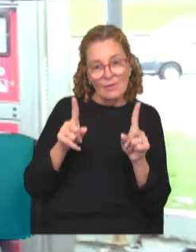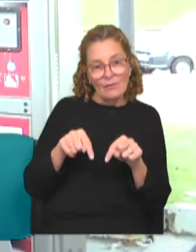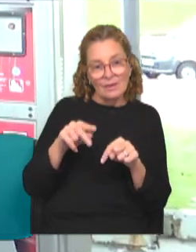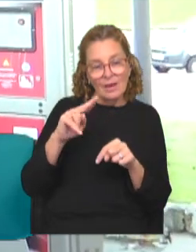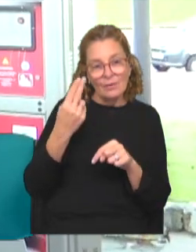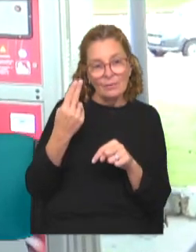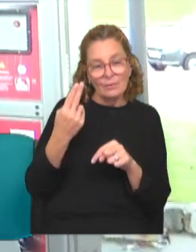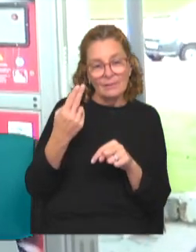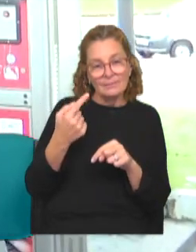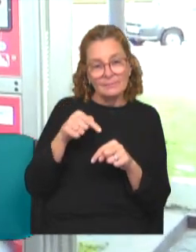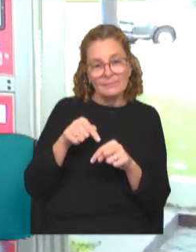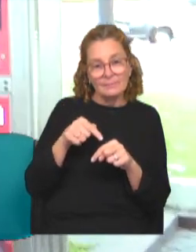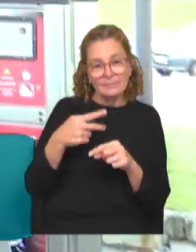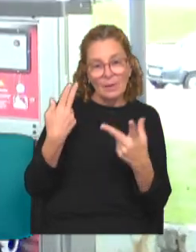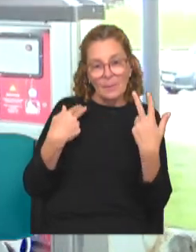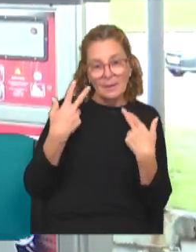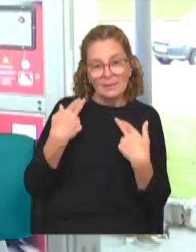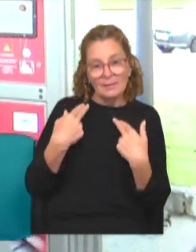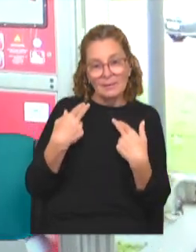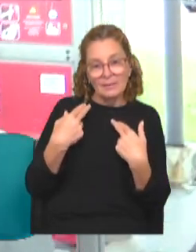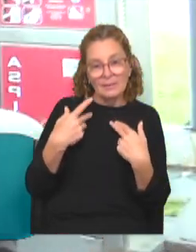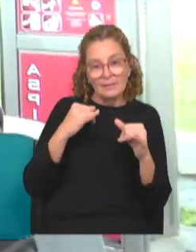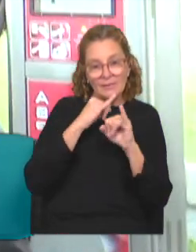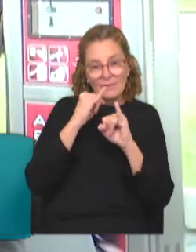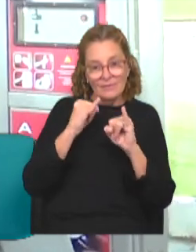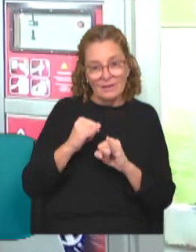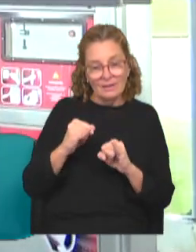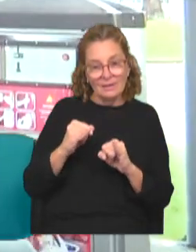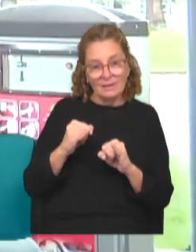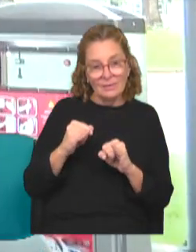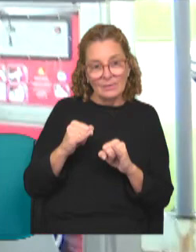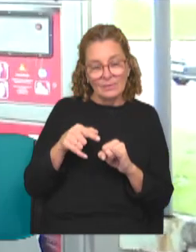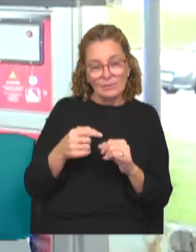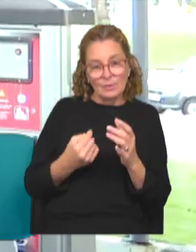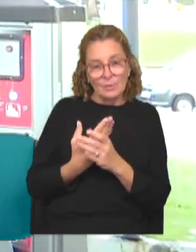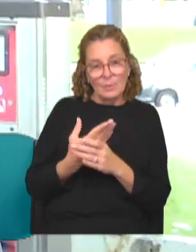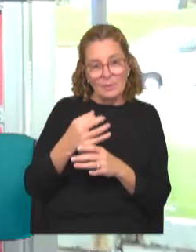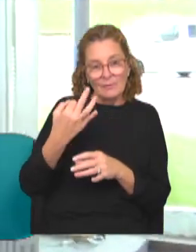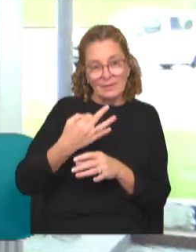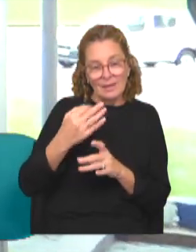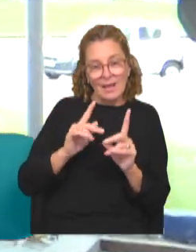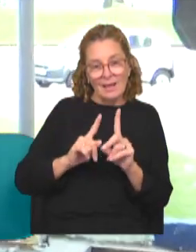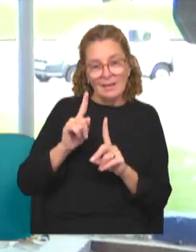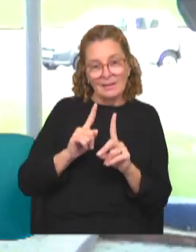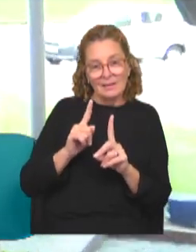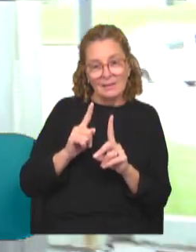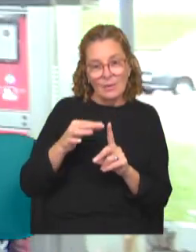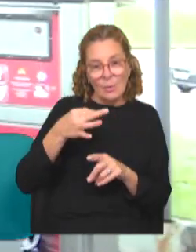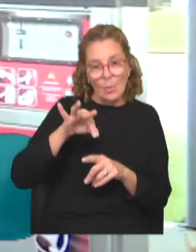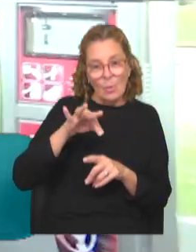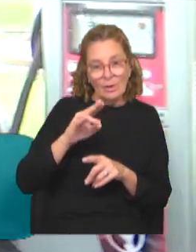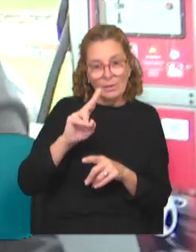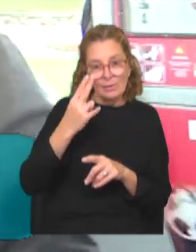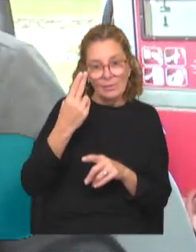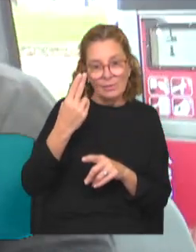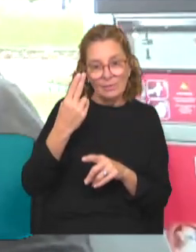y estoy con él como mi peluquero, muy feliz con su emprendimiento porque realmente es algo que único en